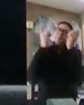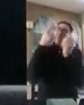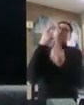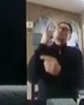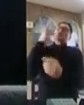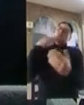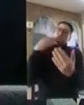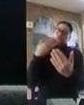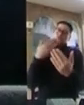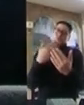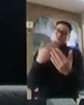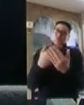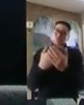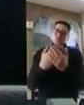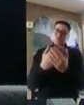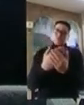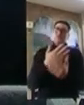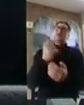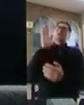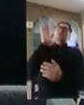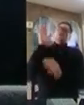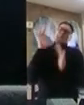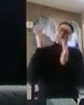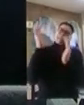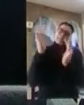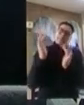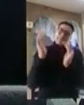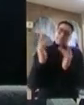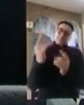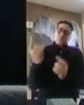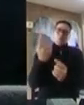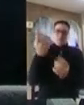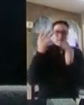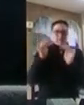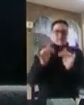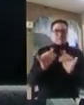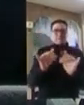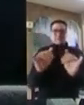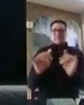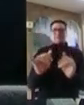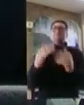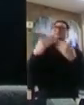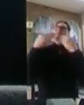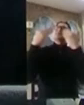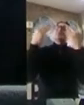misericordia. Gracias te doy, Señor Jesús, porque por ti, oh Dios,